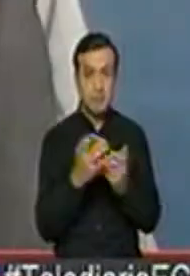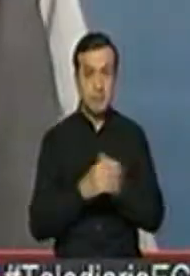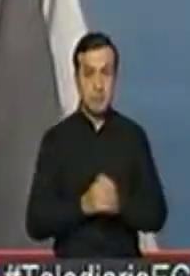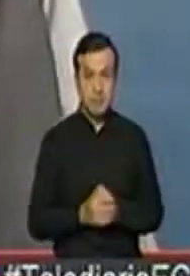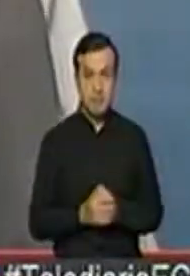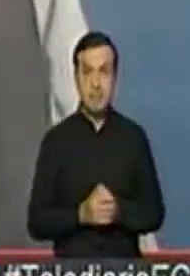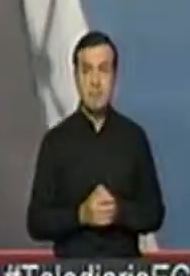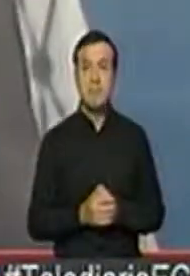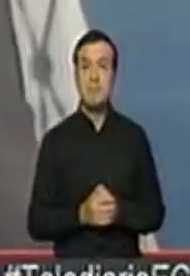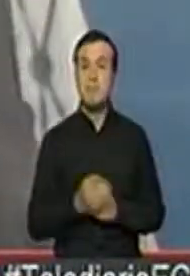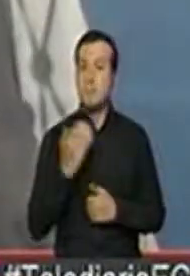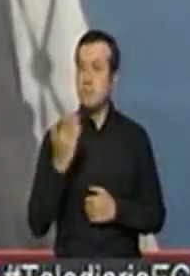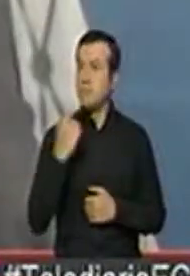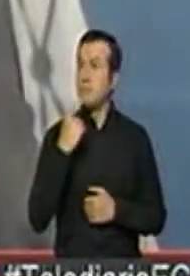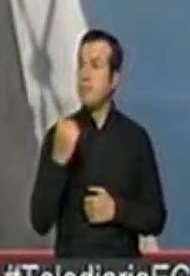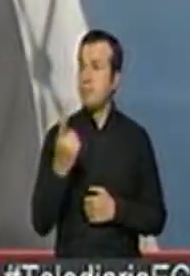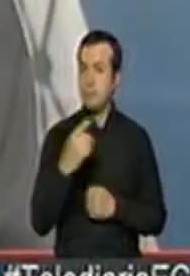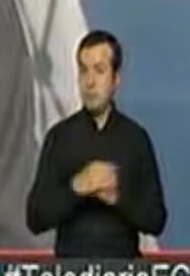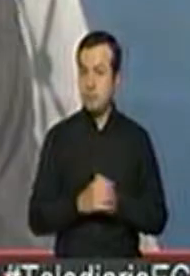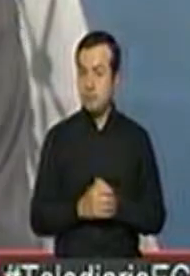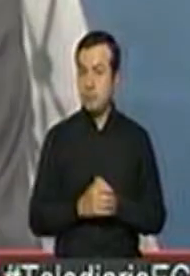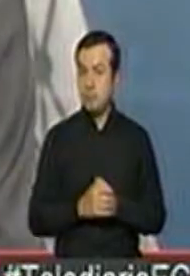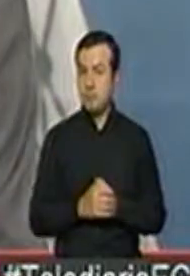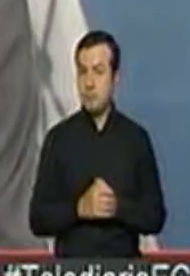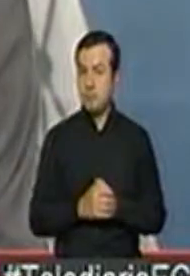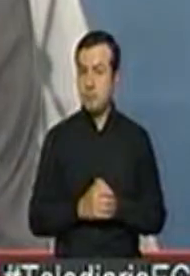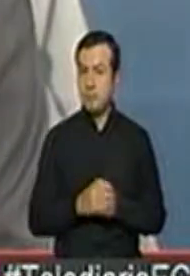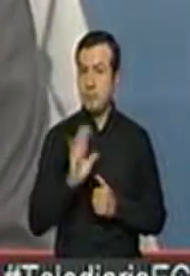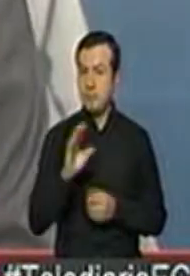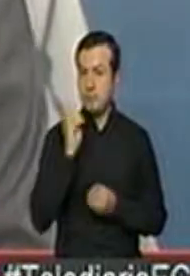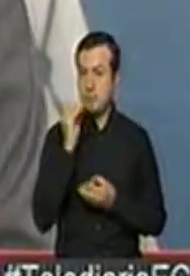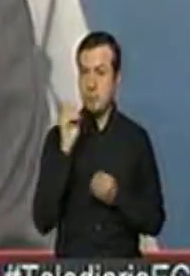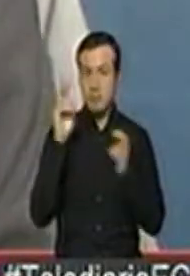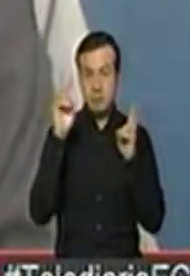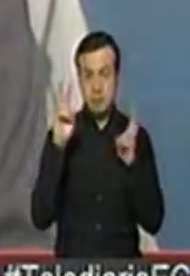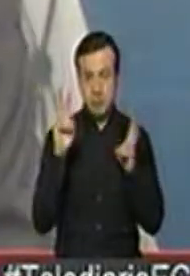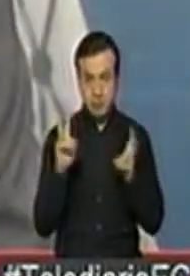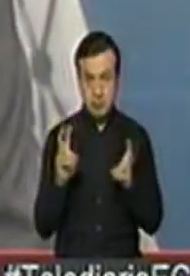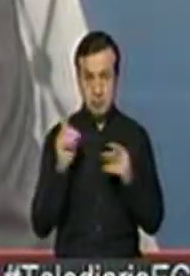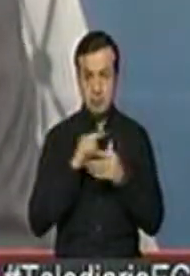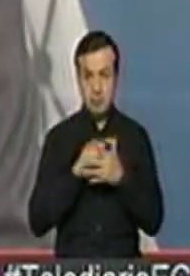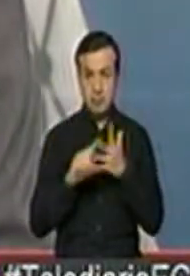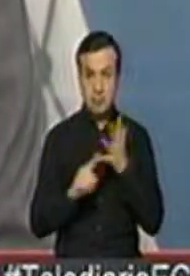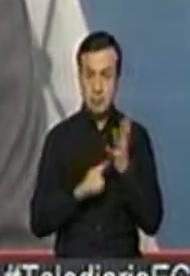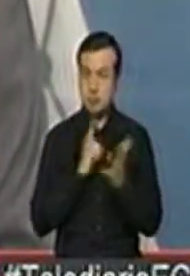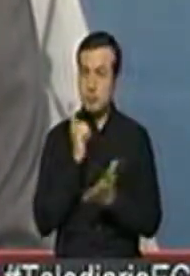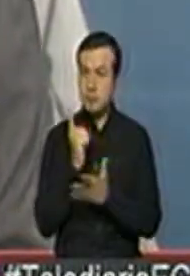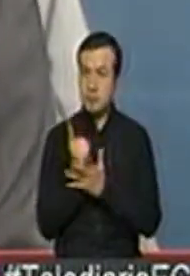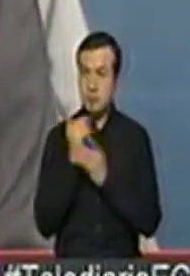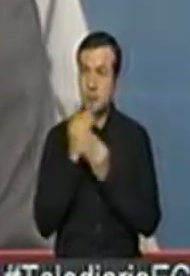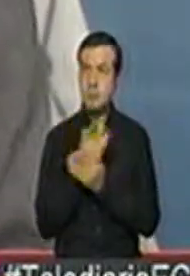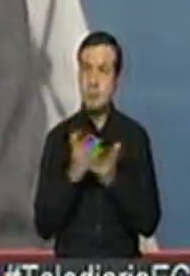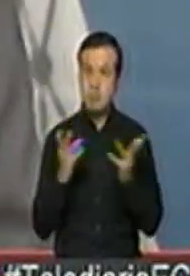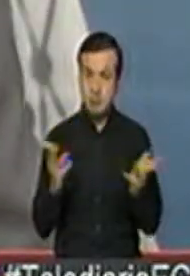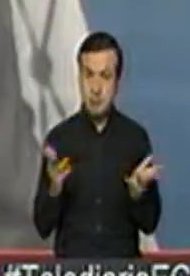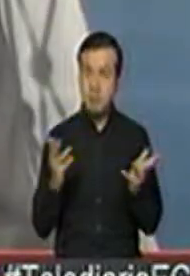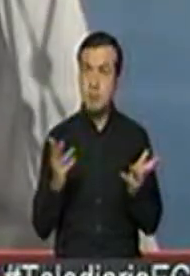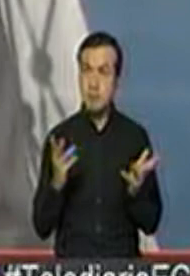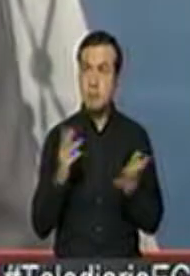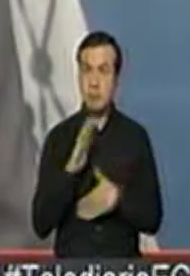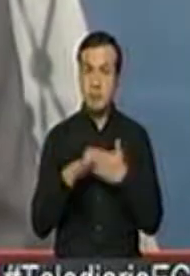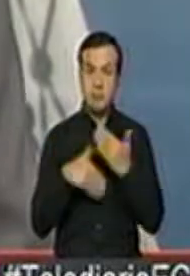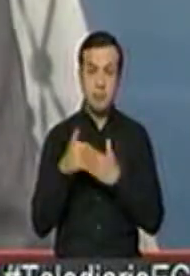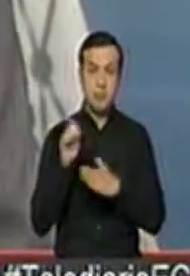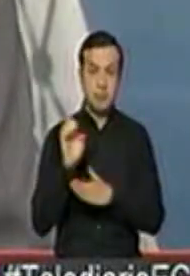Permítame, economista, usted se ha referido durante su intervención a algunos temas no menores y que seguramente debería comprometernos a todos